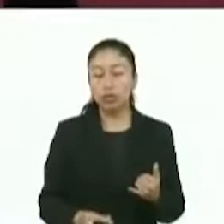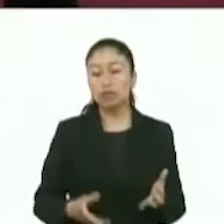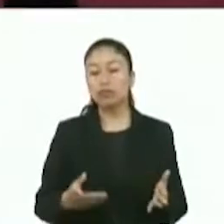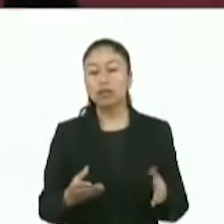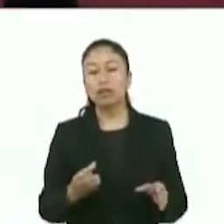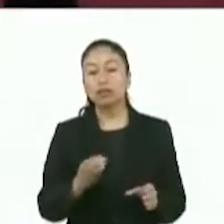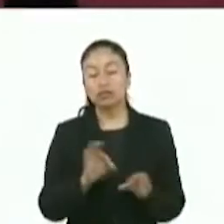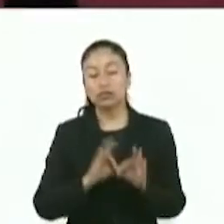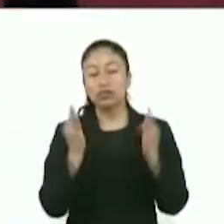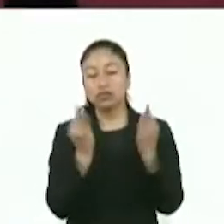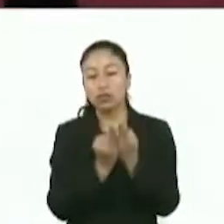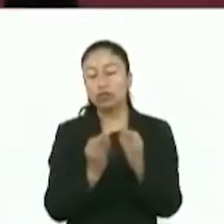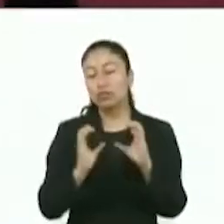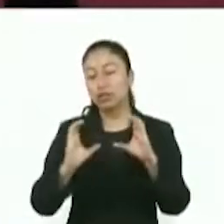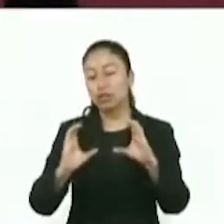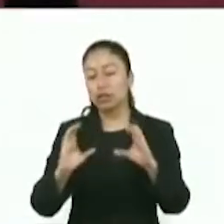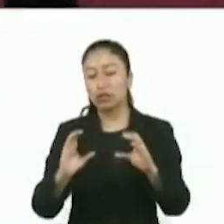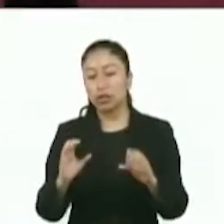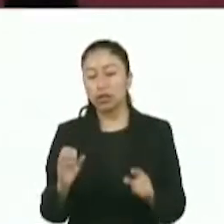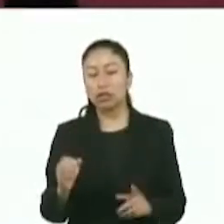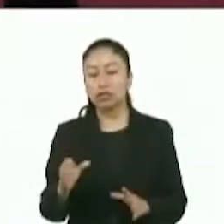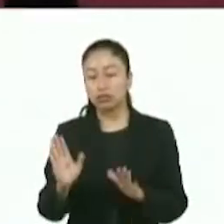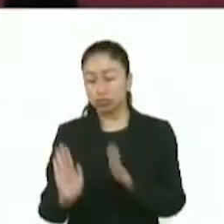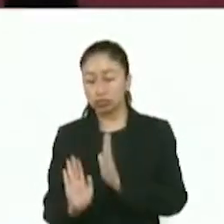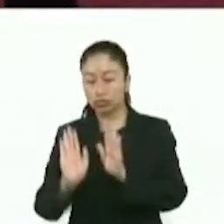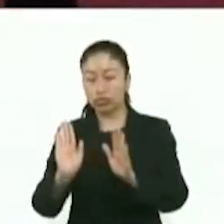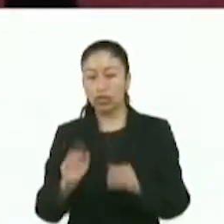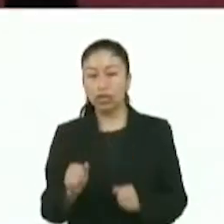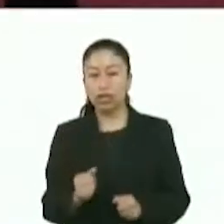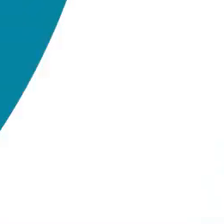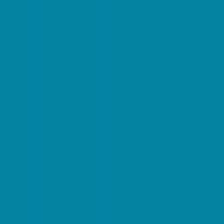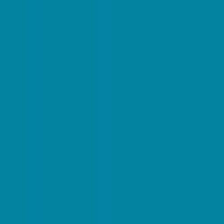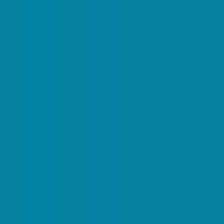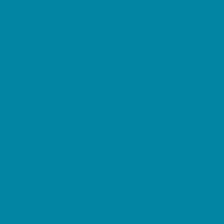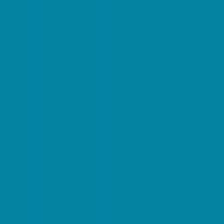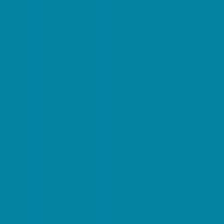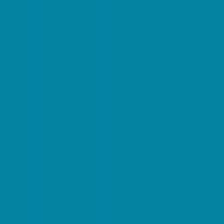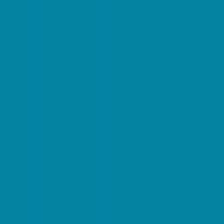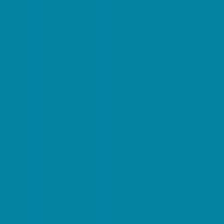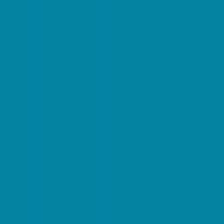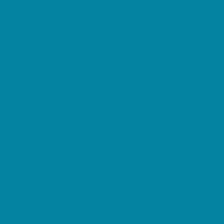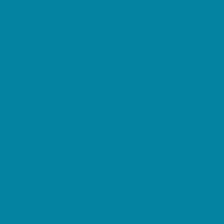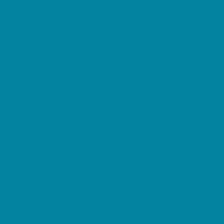fomentaremos el diálogo y la mediación por parte de nuestras agentes mujeres policías.